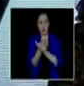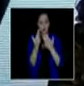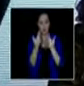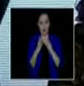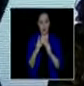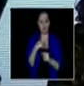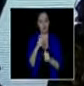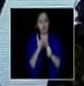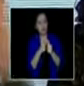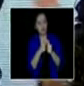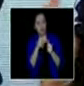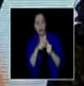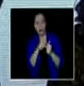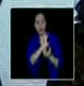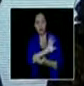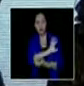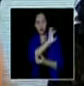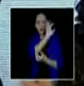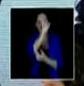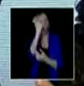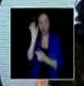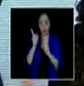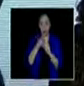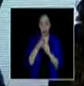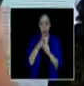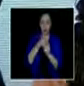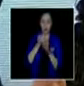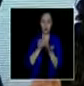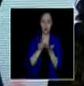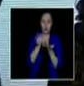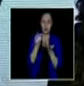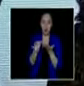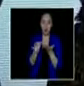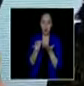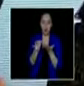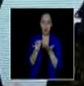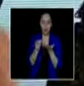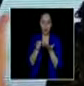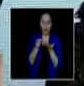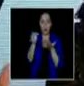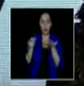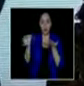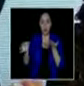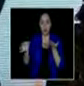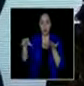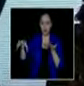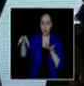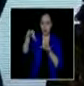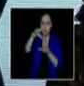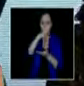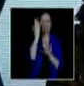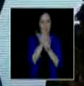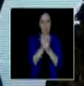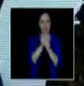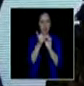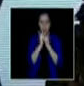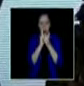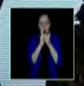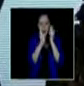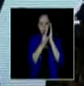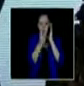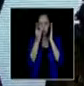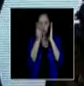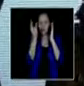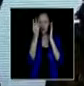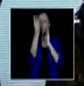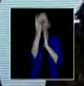observar a nivel provincial, cantonal y parroquial cada una de las actas ingresadas en el centro de